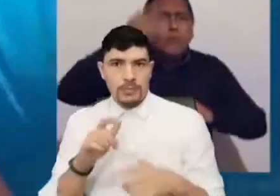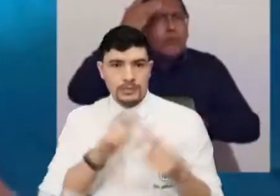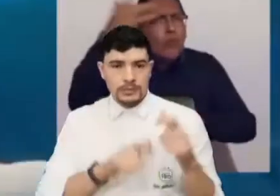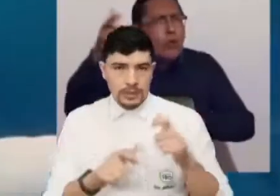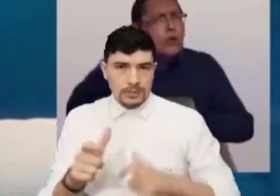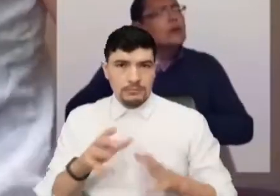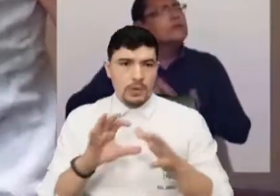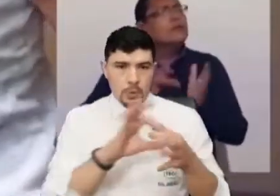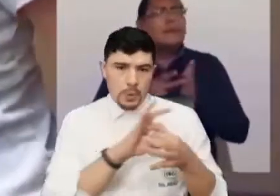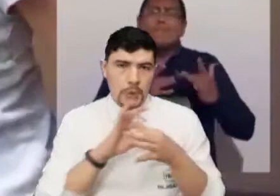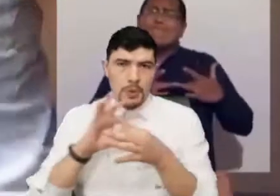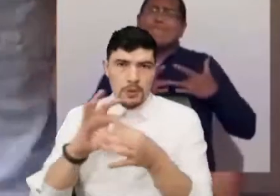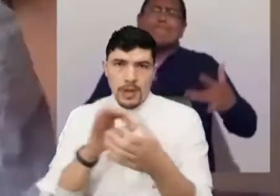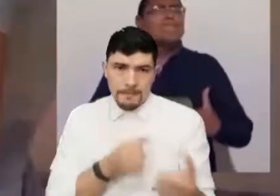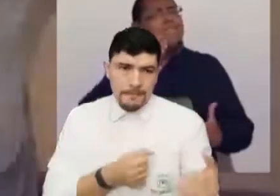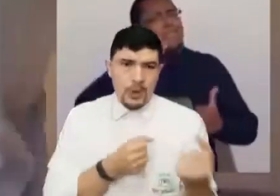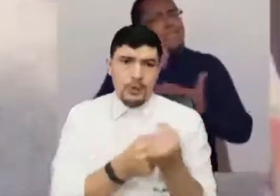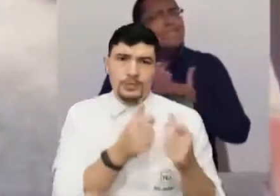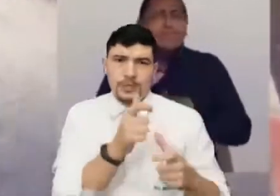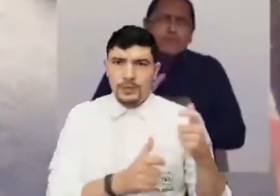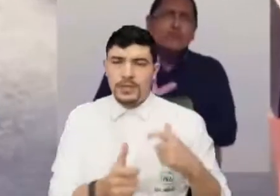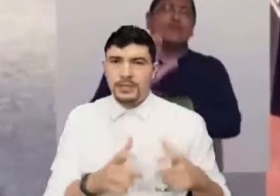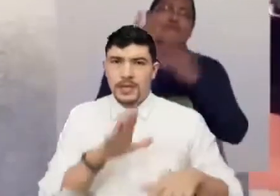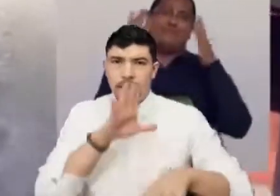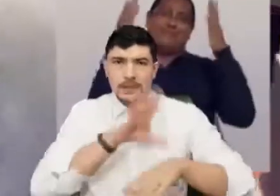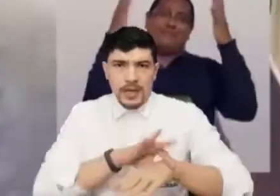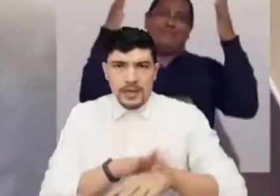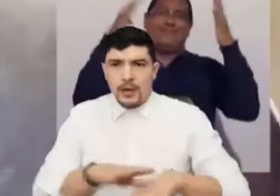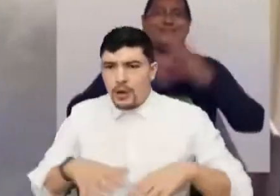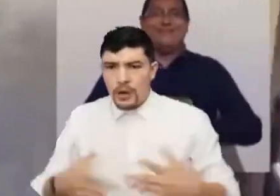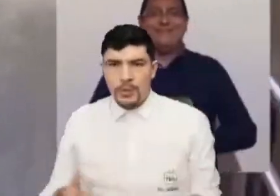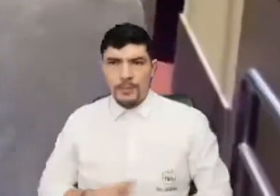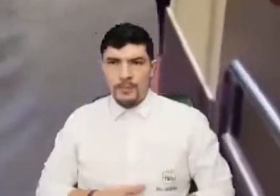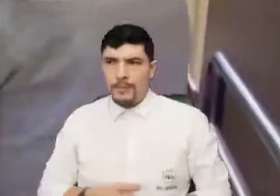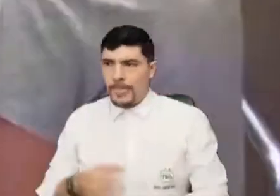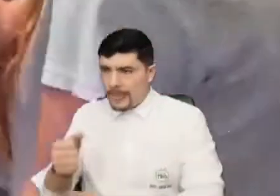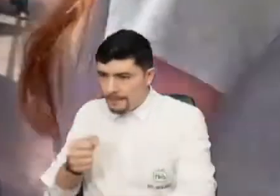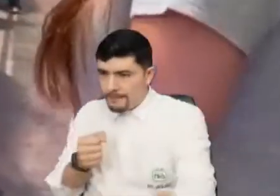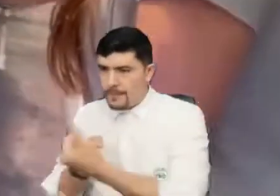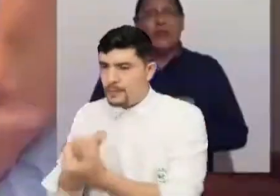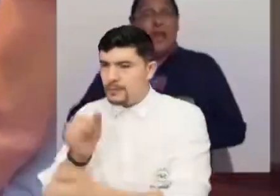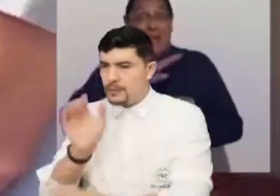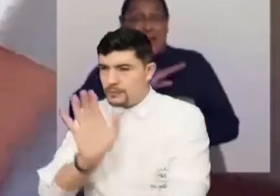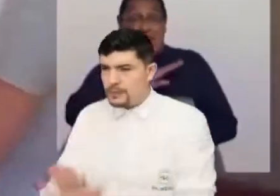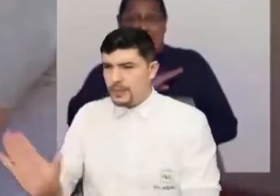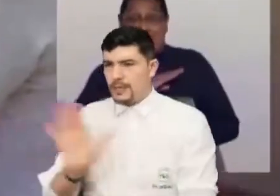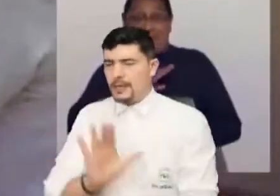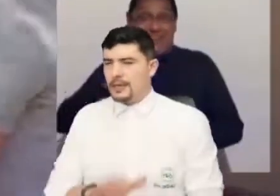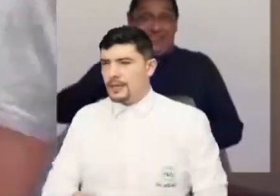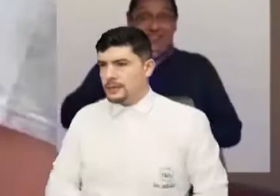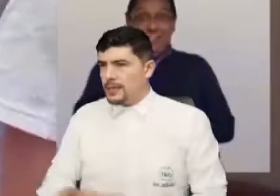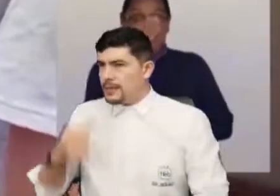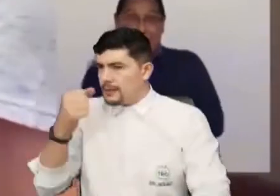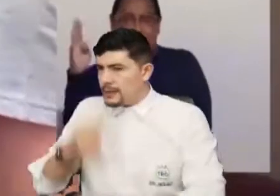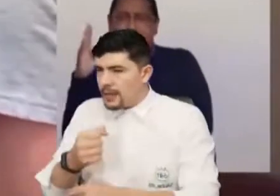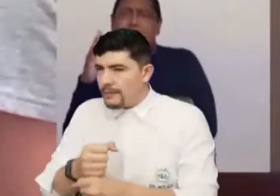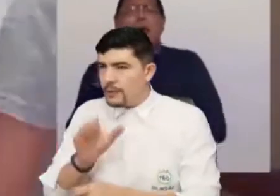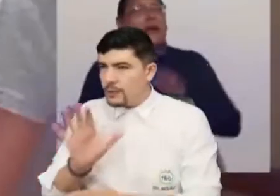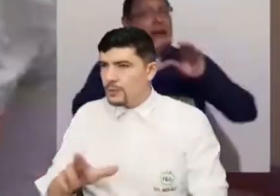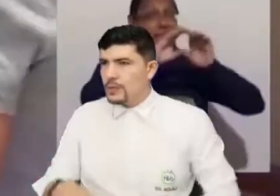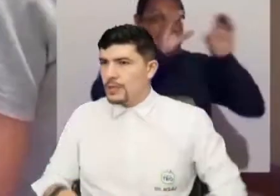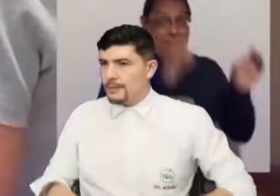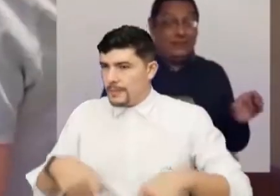estamos con ustedes apoyándolos y valorando su trabajo porque ustedes están salvando vidas en medio del